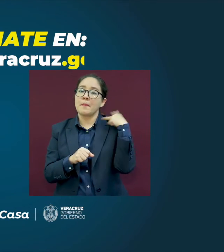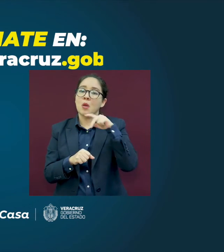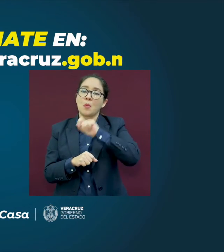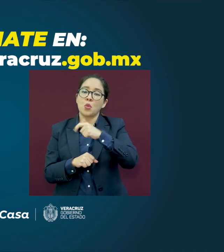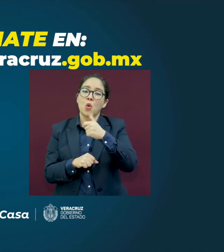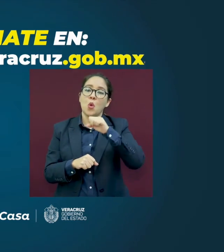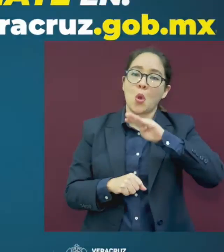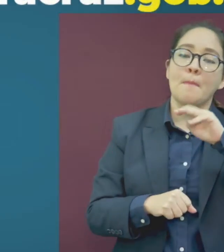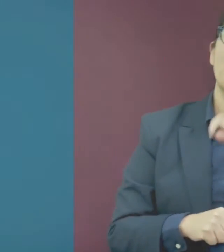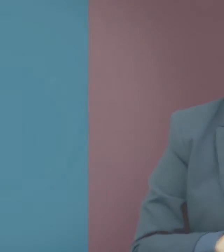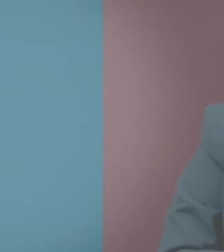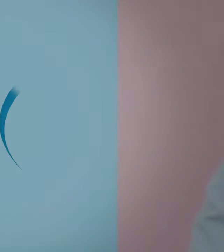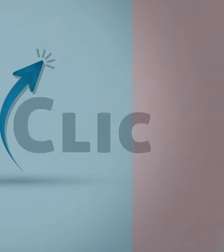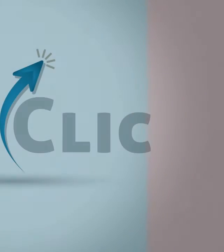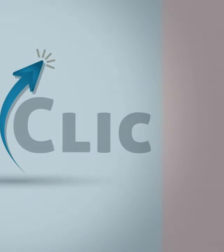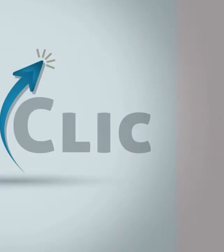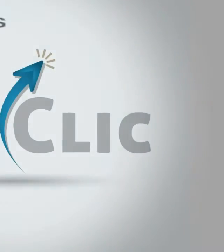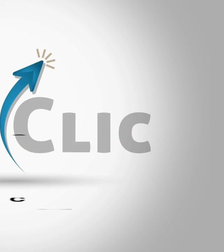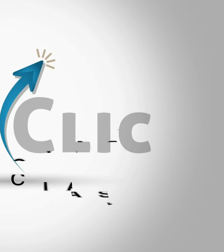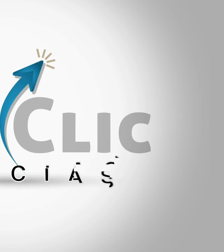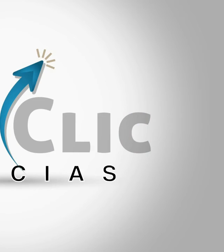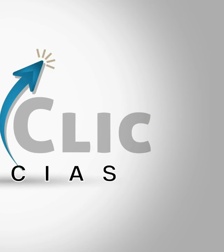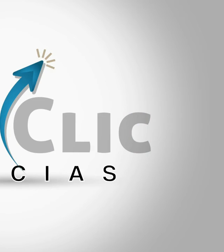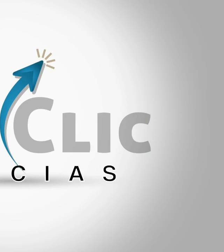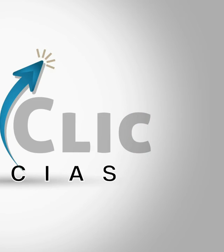.gov.mx Gobierno del Estado